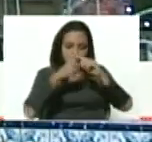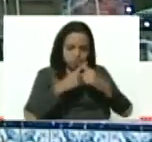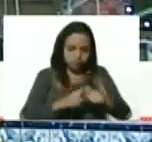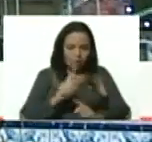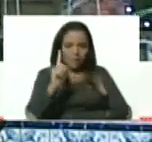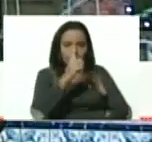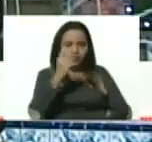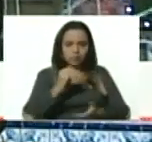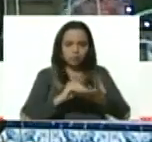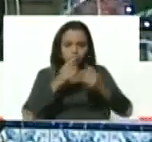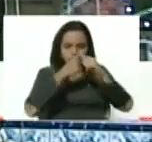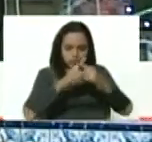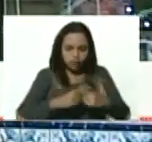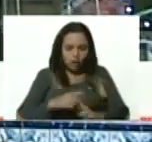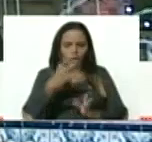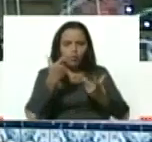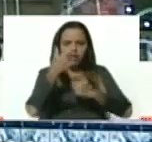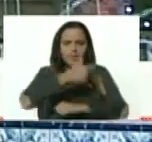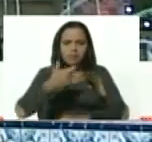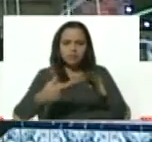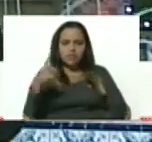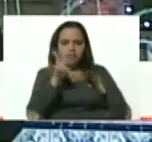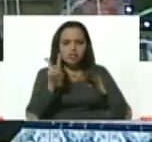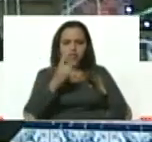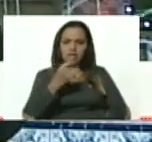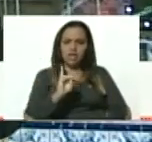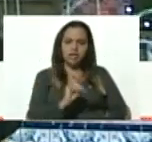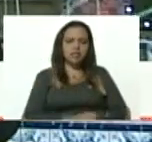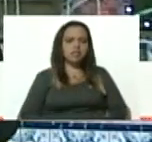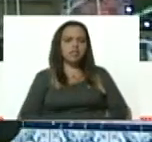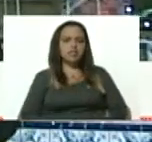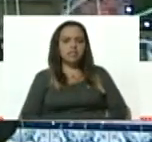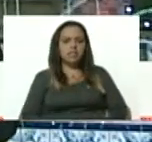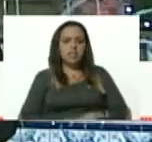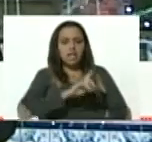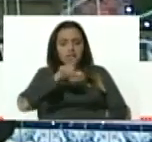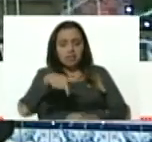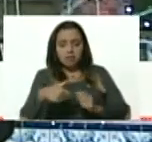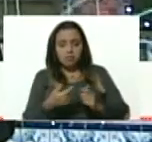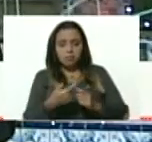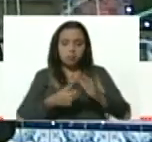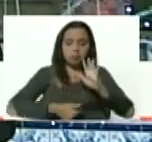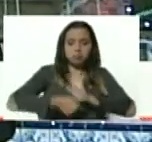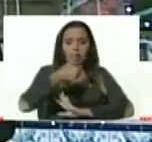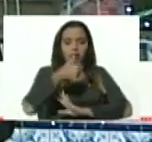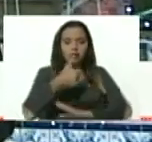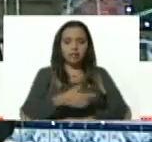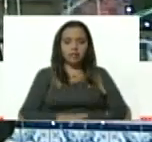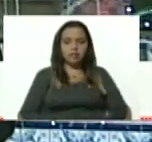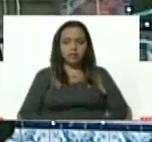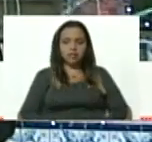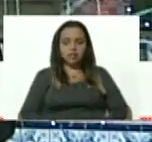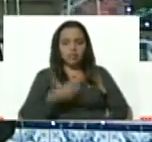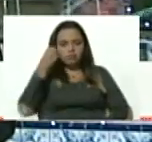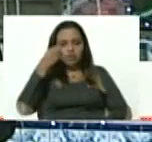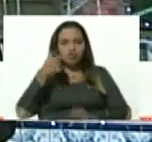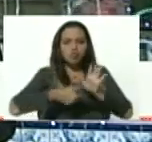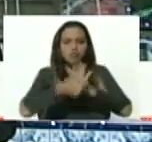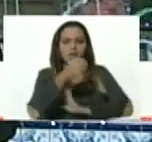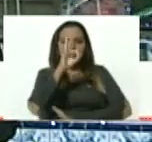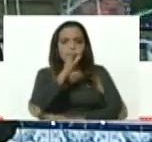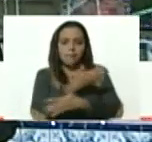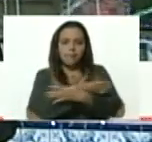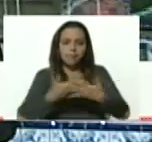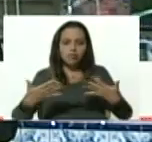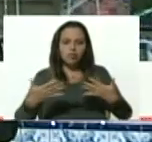primer censo, recuerdan. Y luego él redondeó hacia arriba, como siempre, 3 millones de